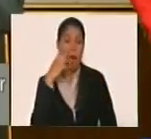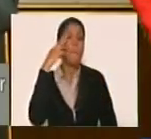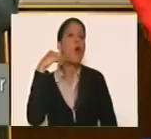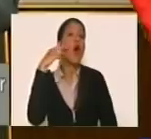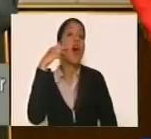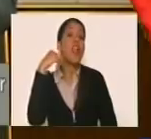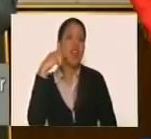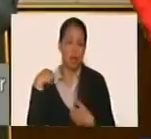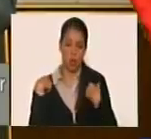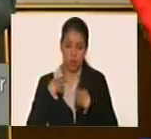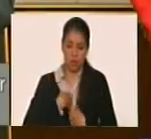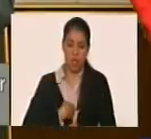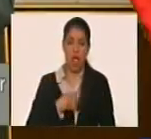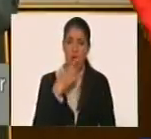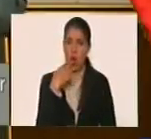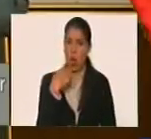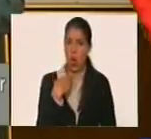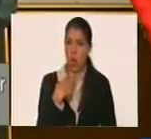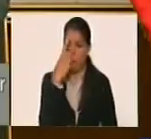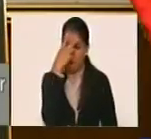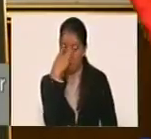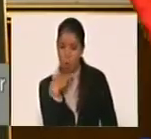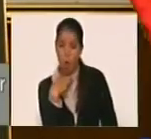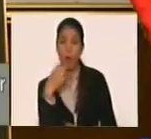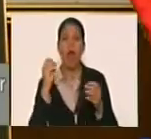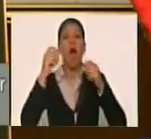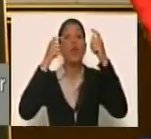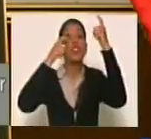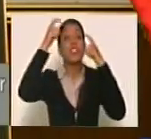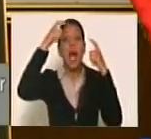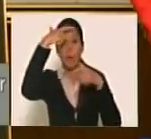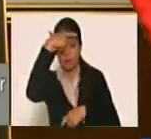o porque era pobre, o porque era chavista.